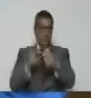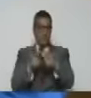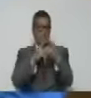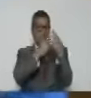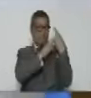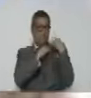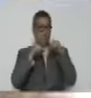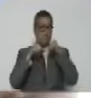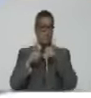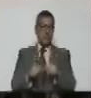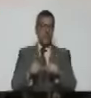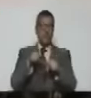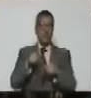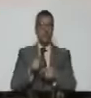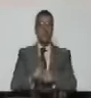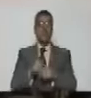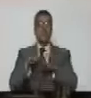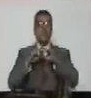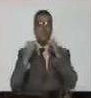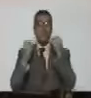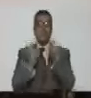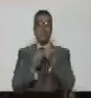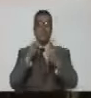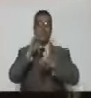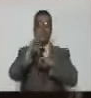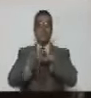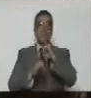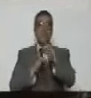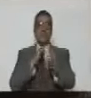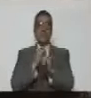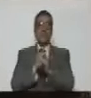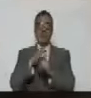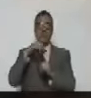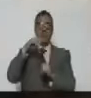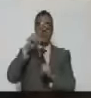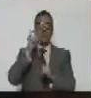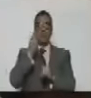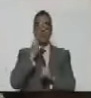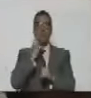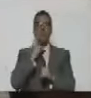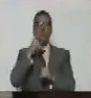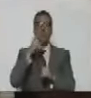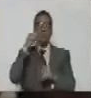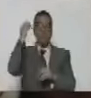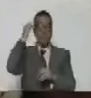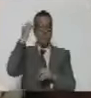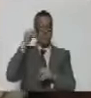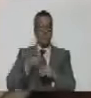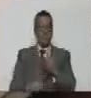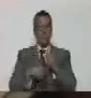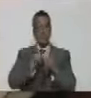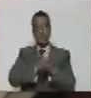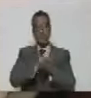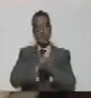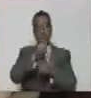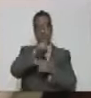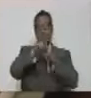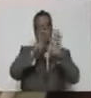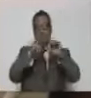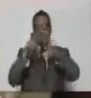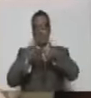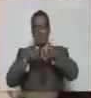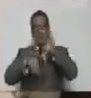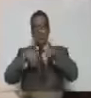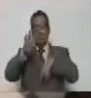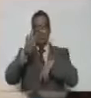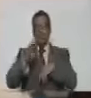representante permanente ante la Organización Internacional del Cacao. De acuerdo a lo consagrado en los artículos 187,